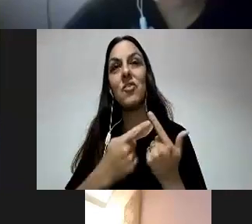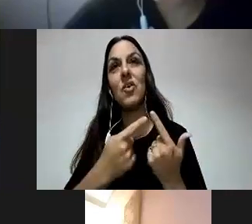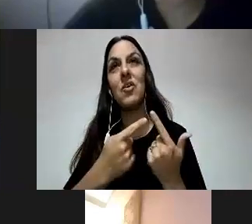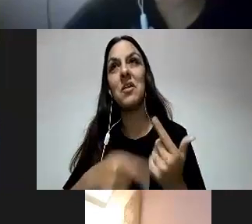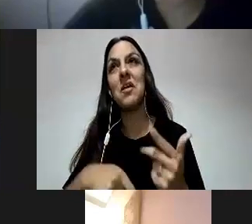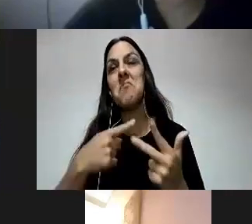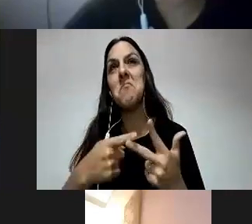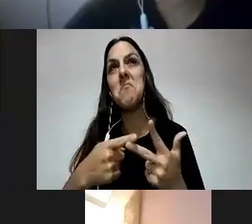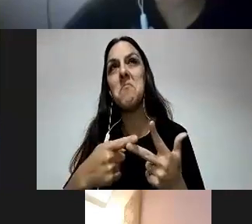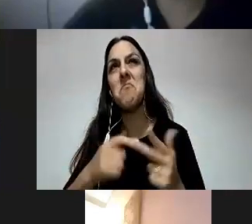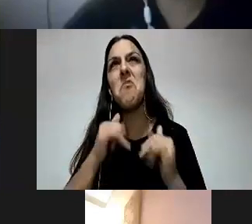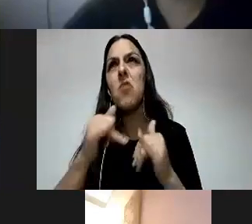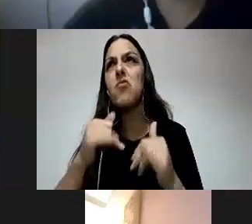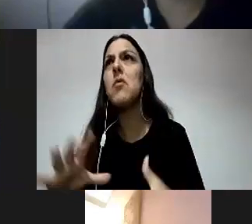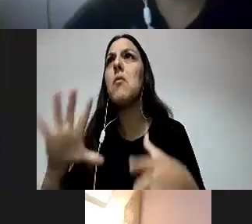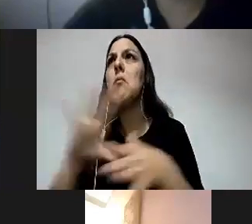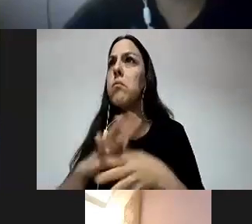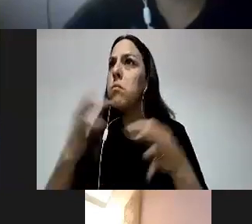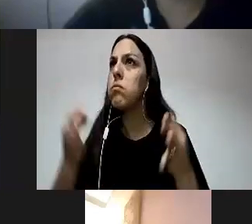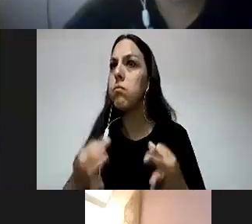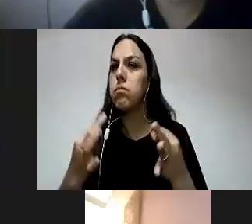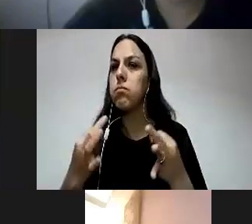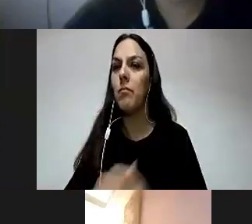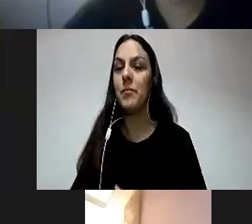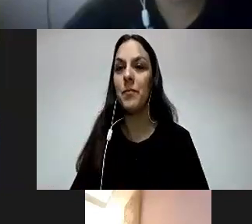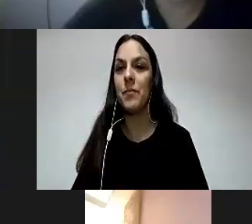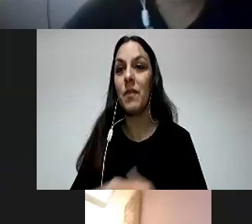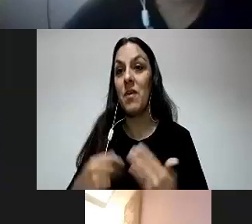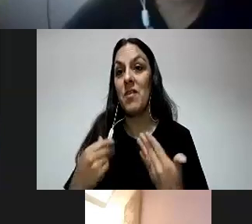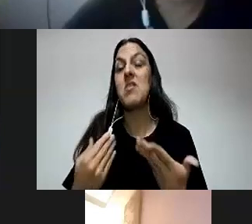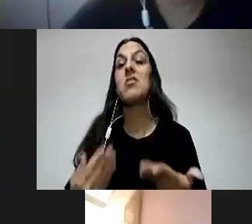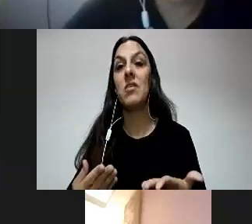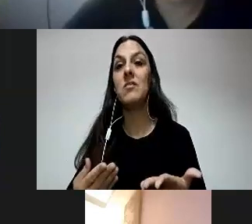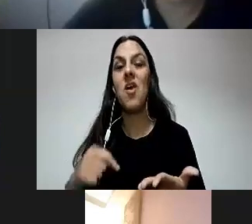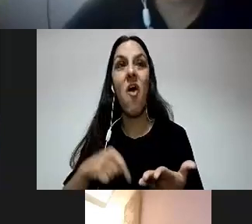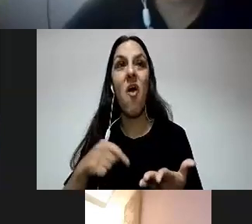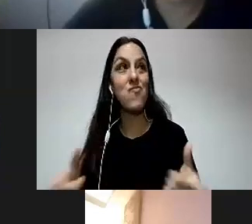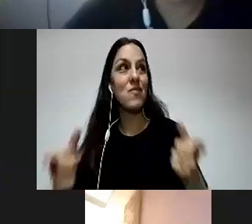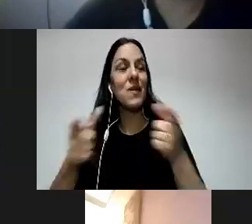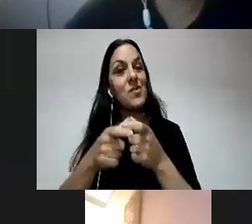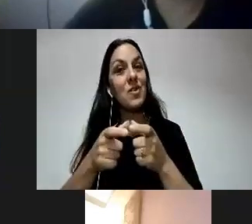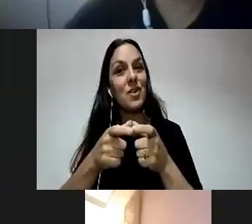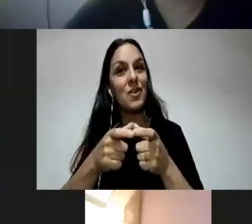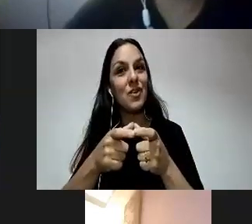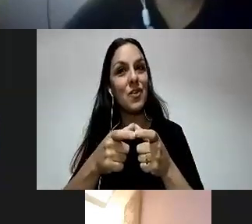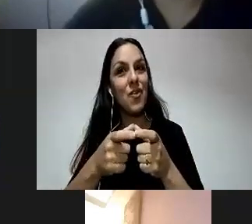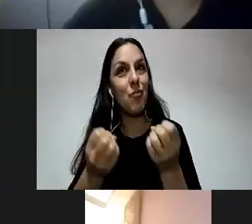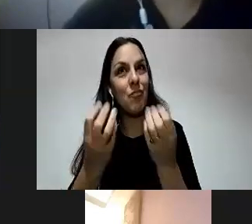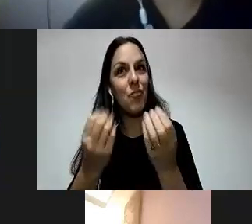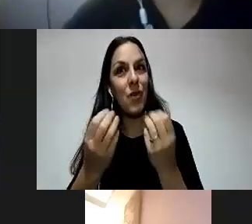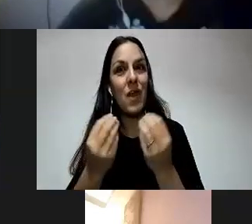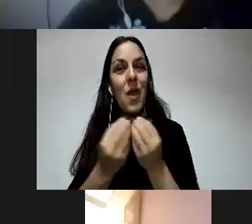excelente información, bueno, así que la verdad que hemos pasado una jornada muy, muy buena, muchas gracias,